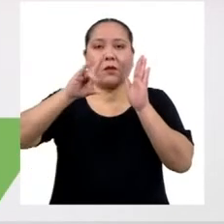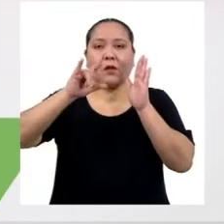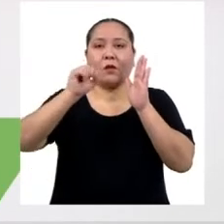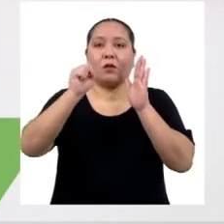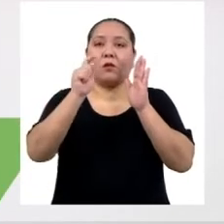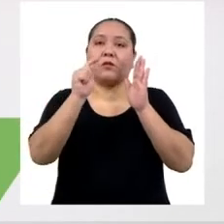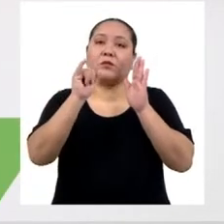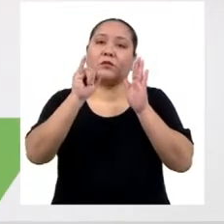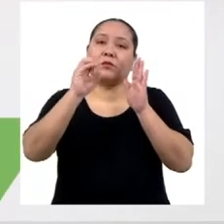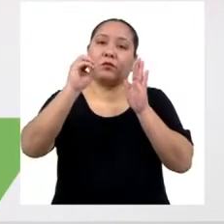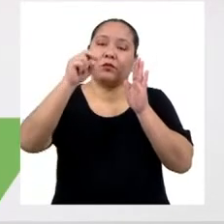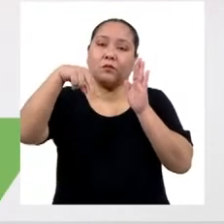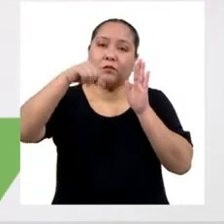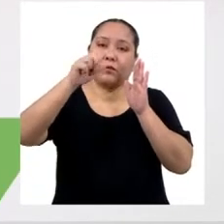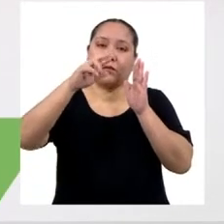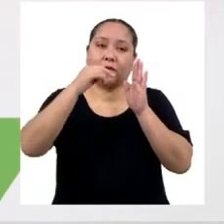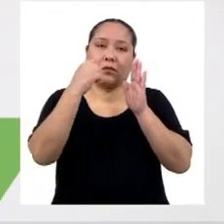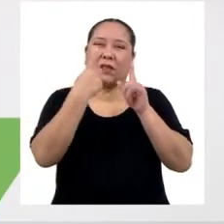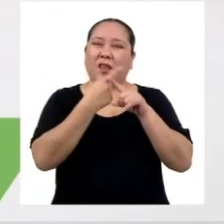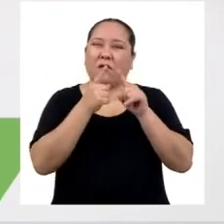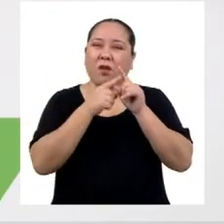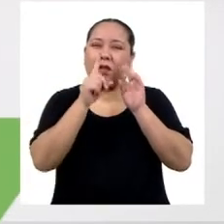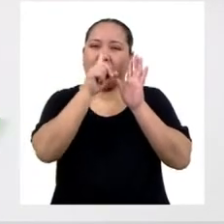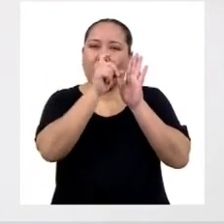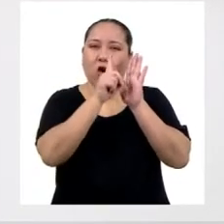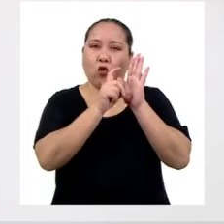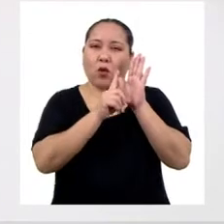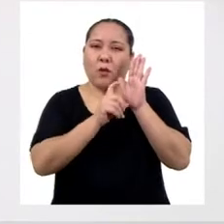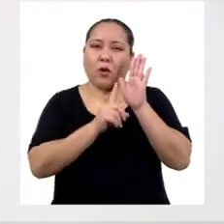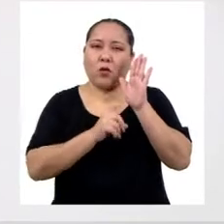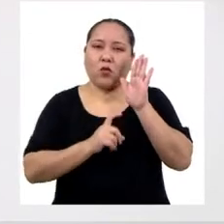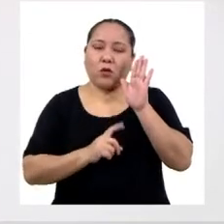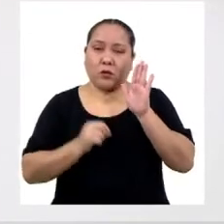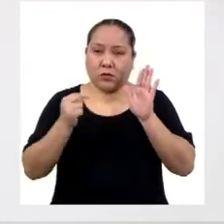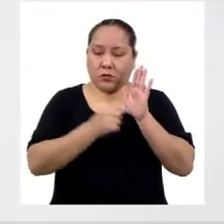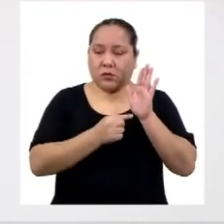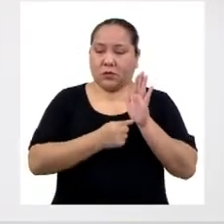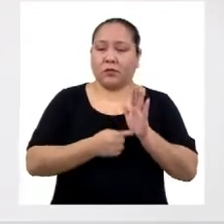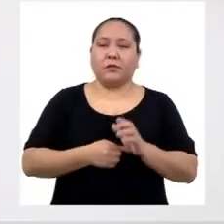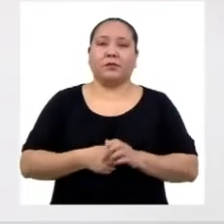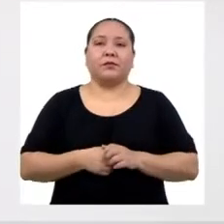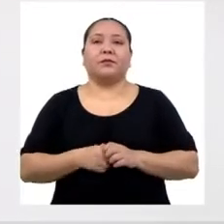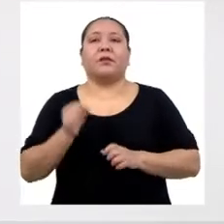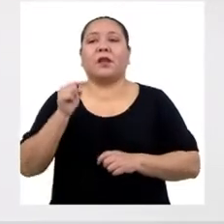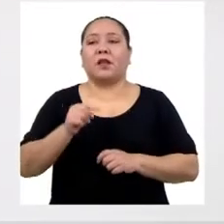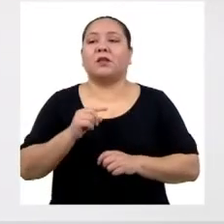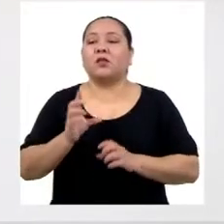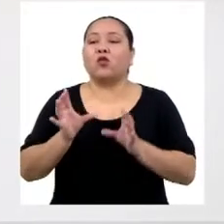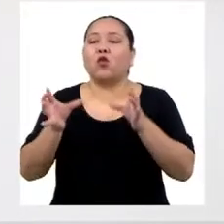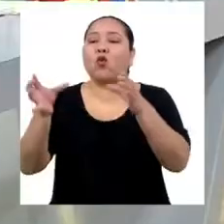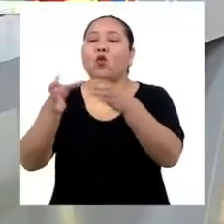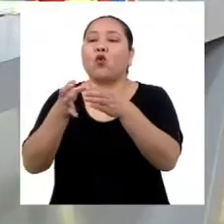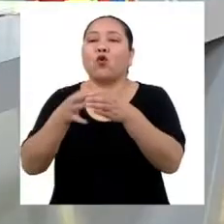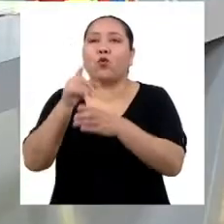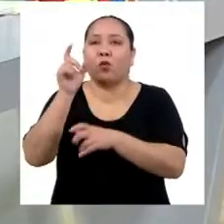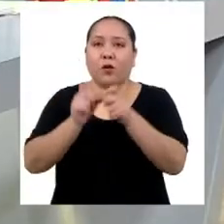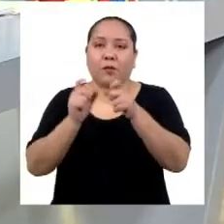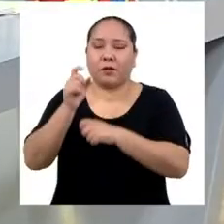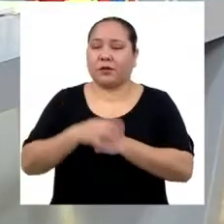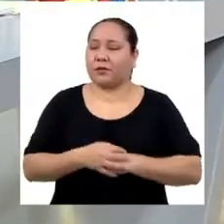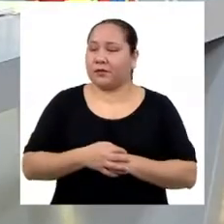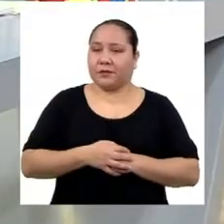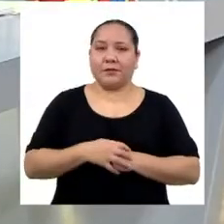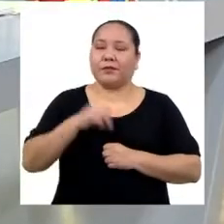un conjunto de preguntas respecto de una o más variables a medir en un grupo de personas. Claro,